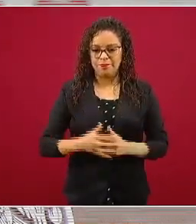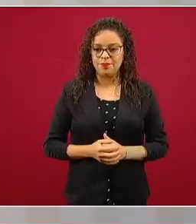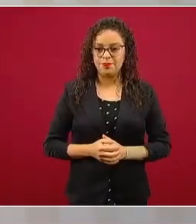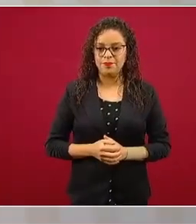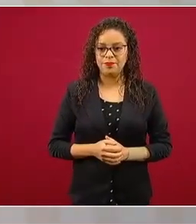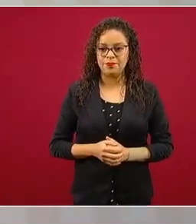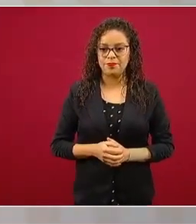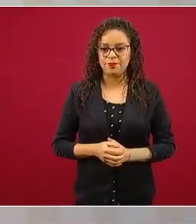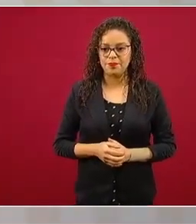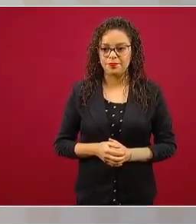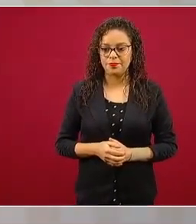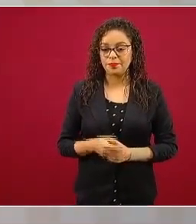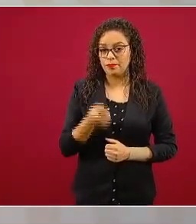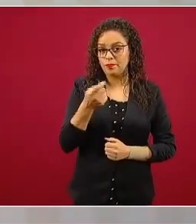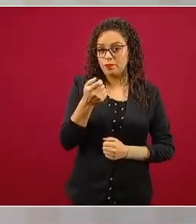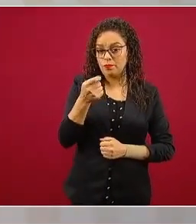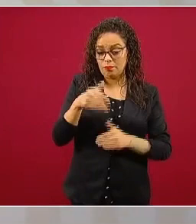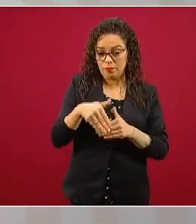que ya son pocos,